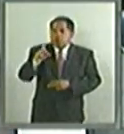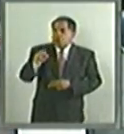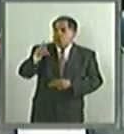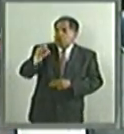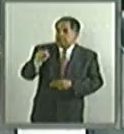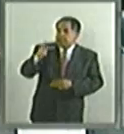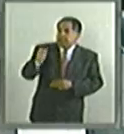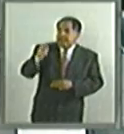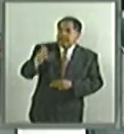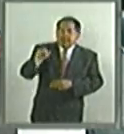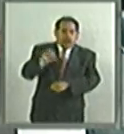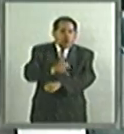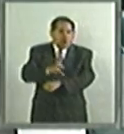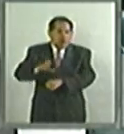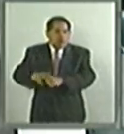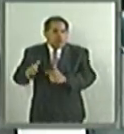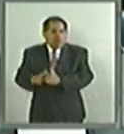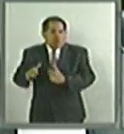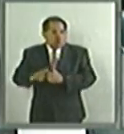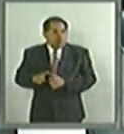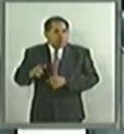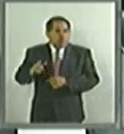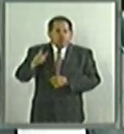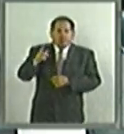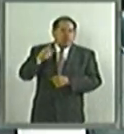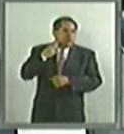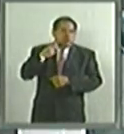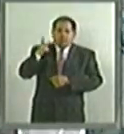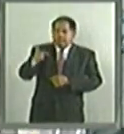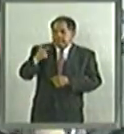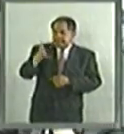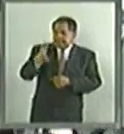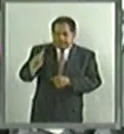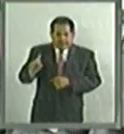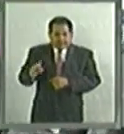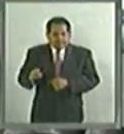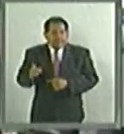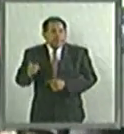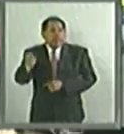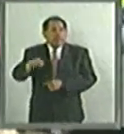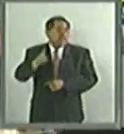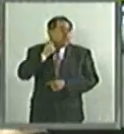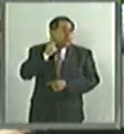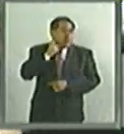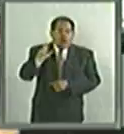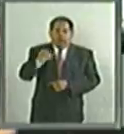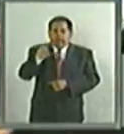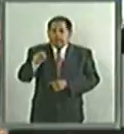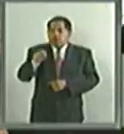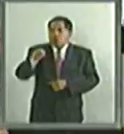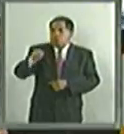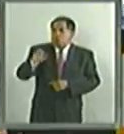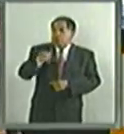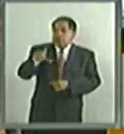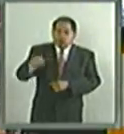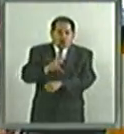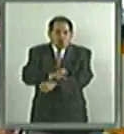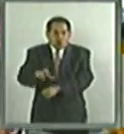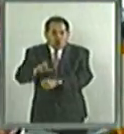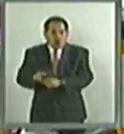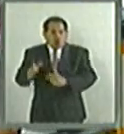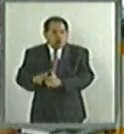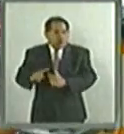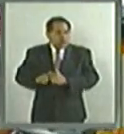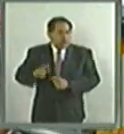Luna, coordinadora del Grupo Parlamentario del Partido de la Revolución Democrática, del diputado Alejandro González Murillo, coordinador del